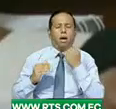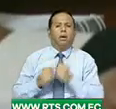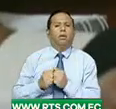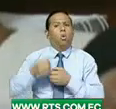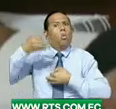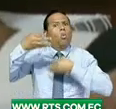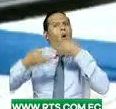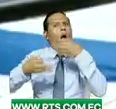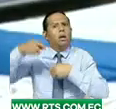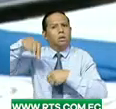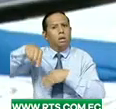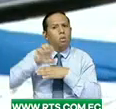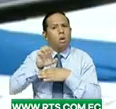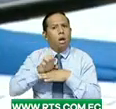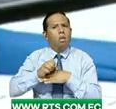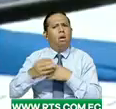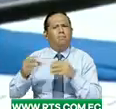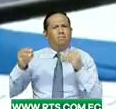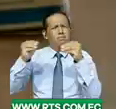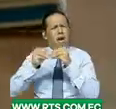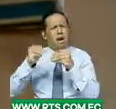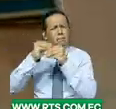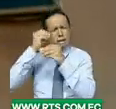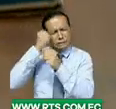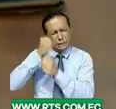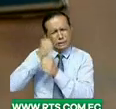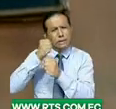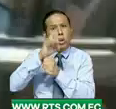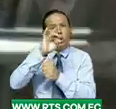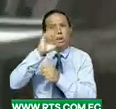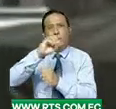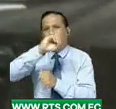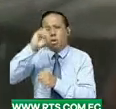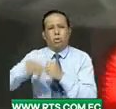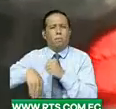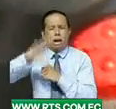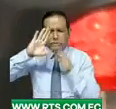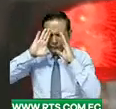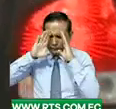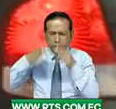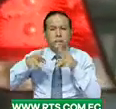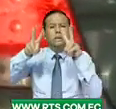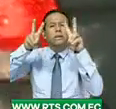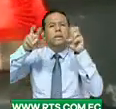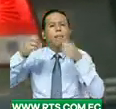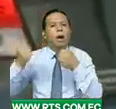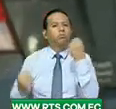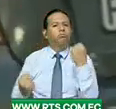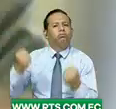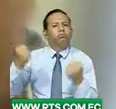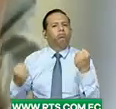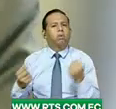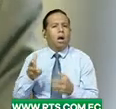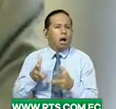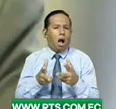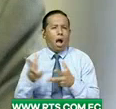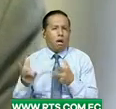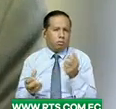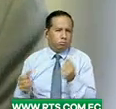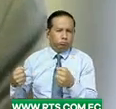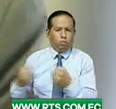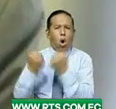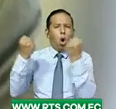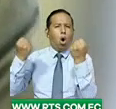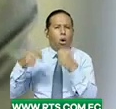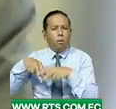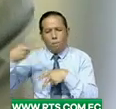del 80% de su tiempo a resolver contravenciones relacionadas a infracciones de tránsito. Los jueces en este